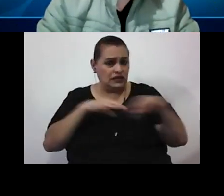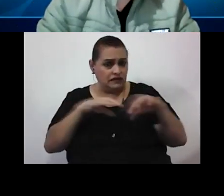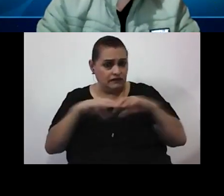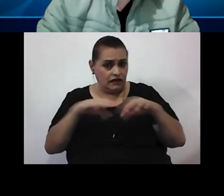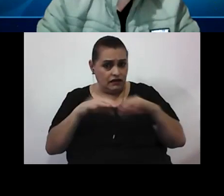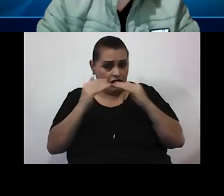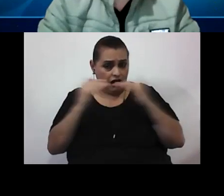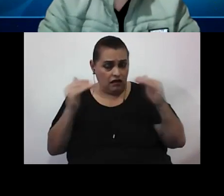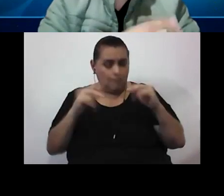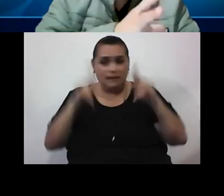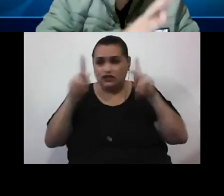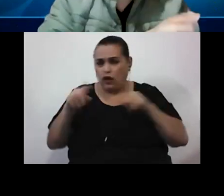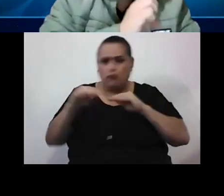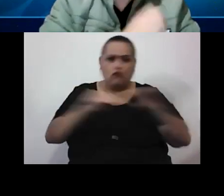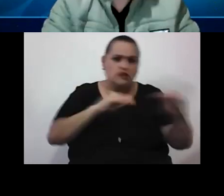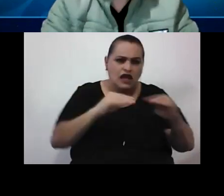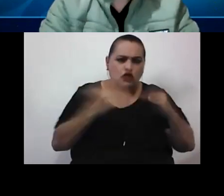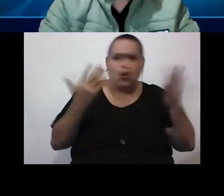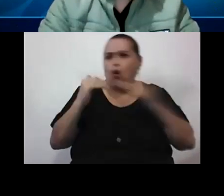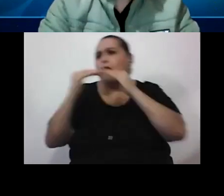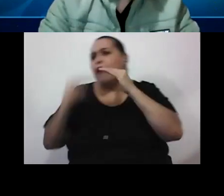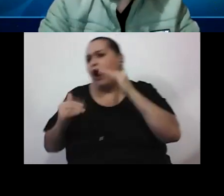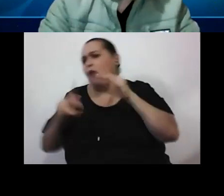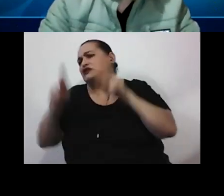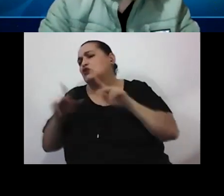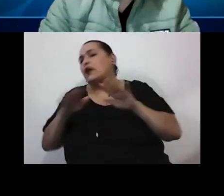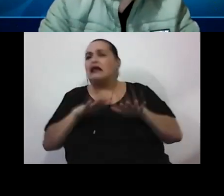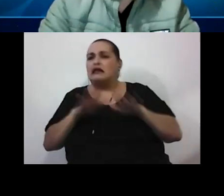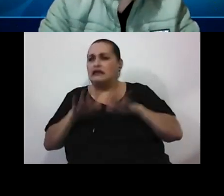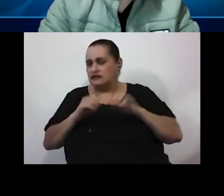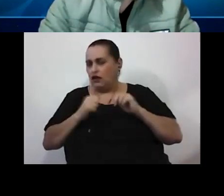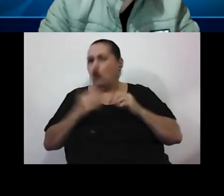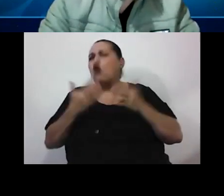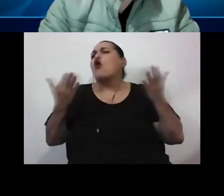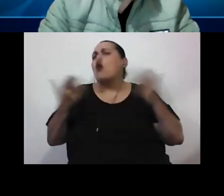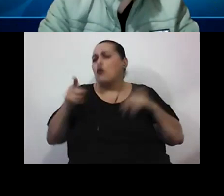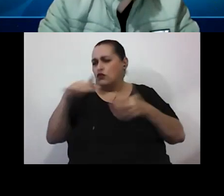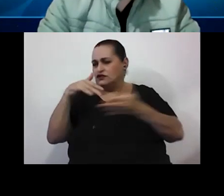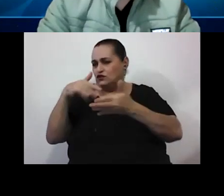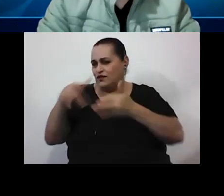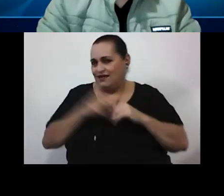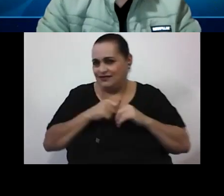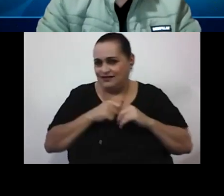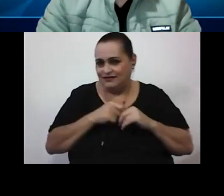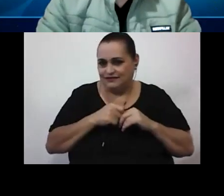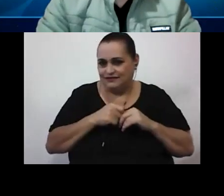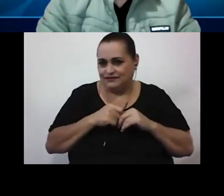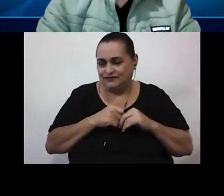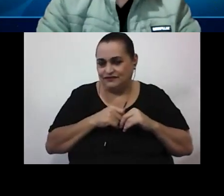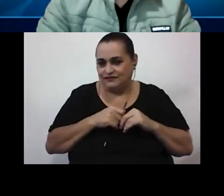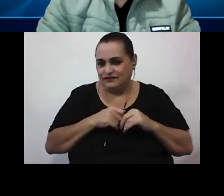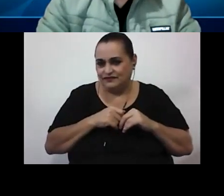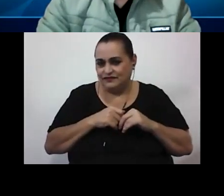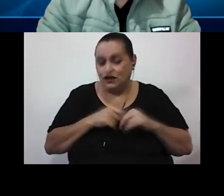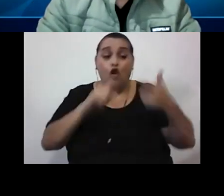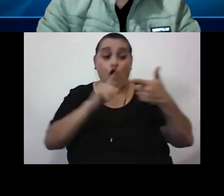está en movimiento o es bajo? ¿Es una persona más quieta? ¿Cómo es ese alumno, esa alumna? El otro